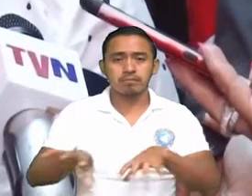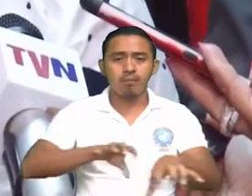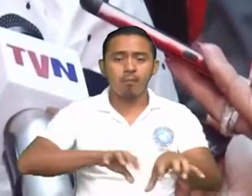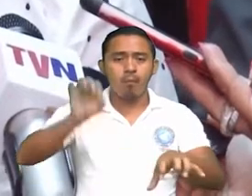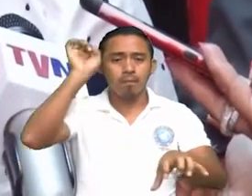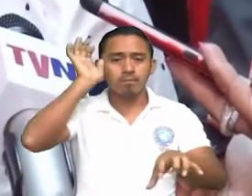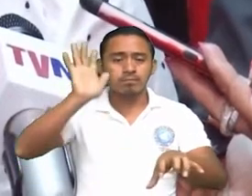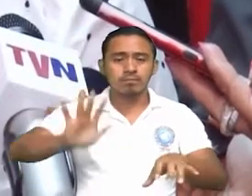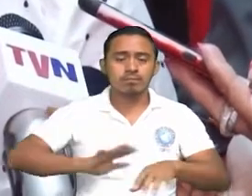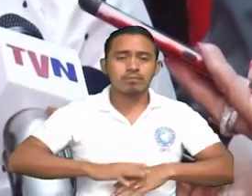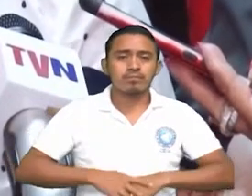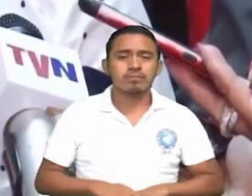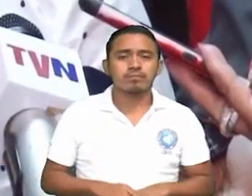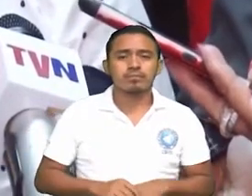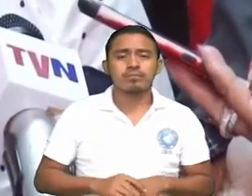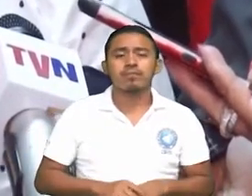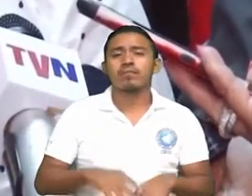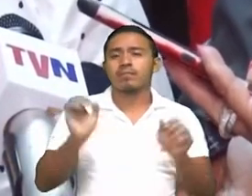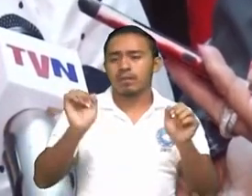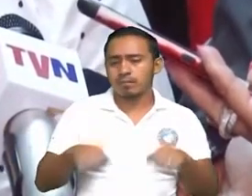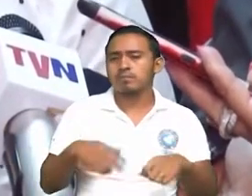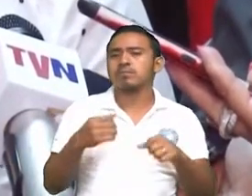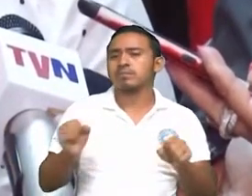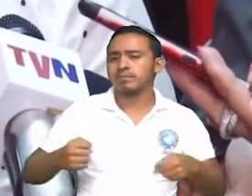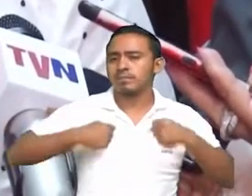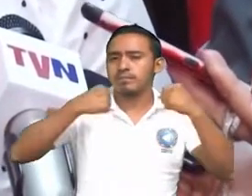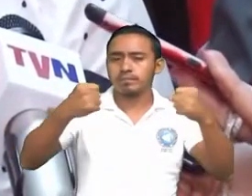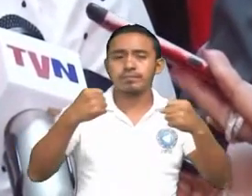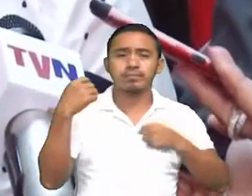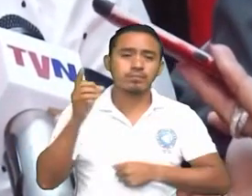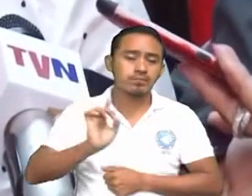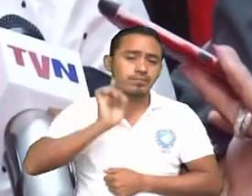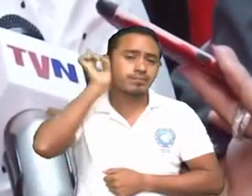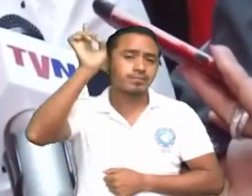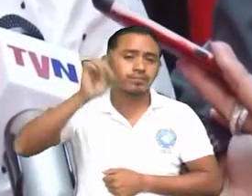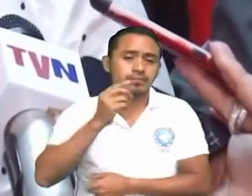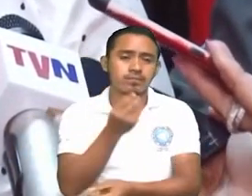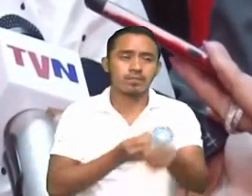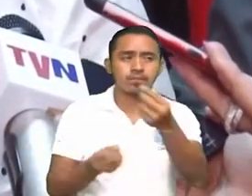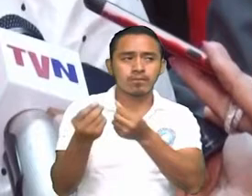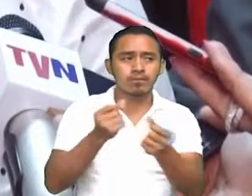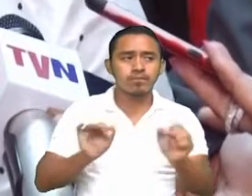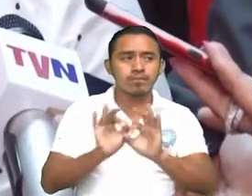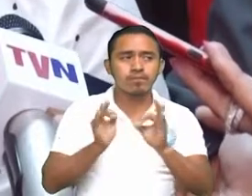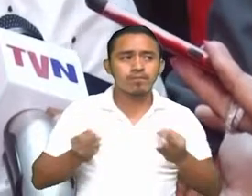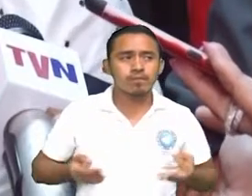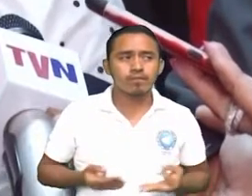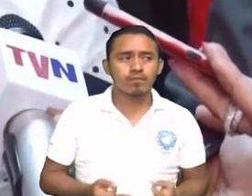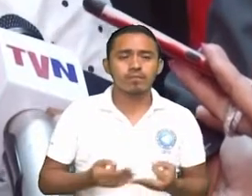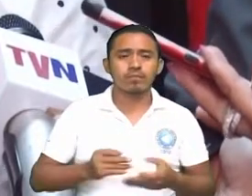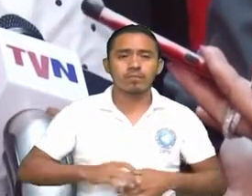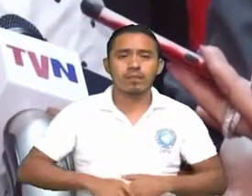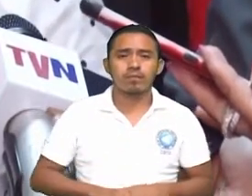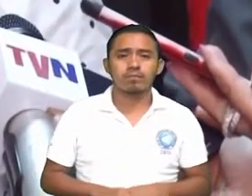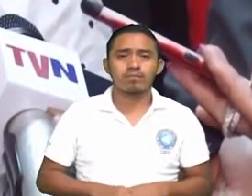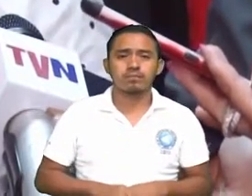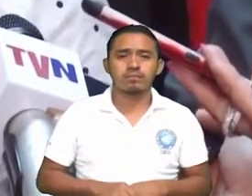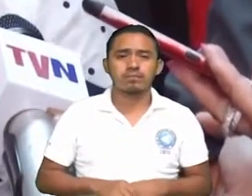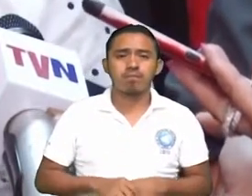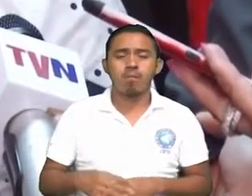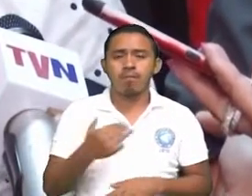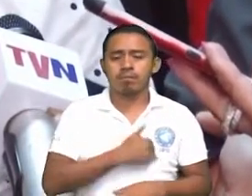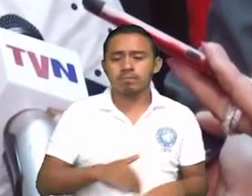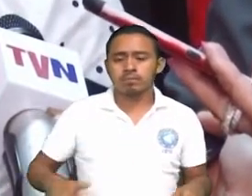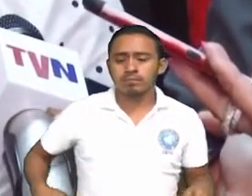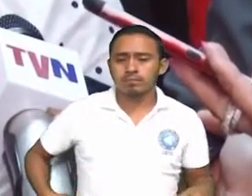en general, podrían fortalecer el desarrollo de la economía familiar y del país. El